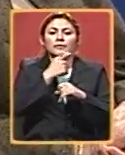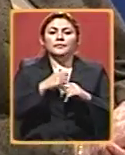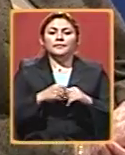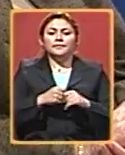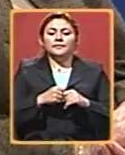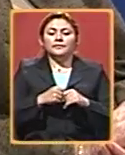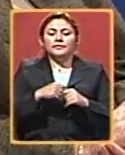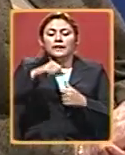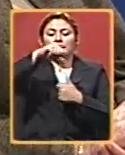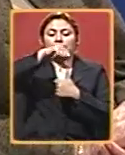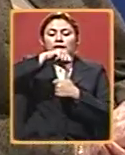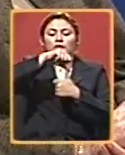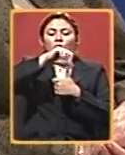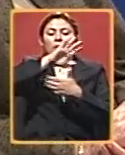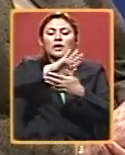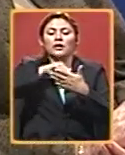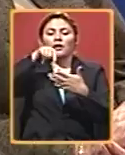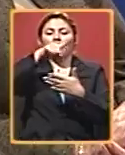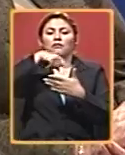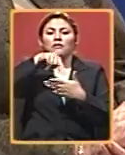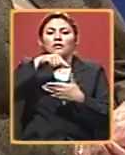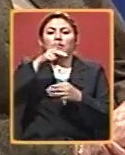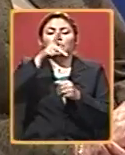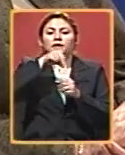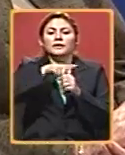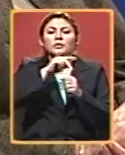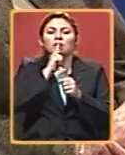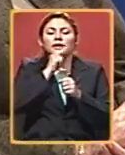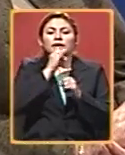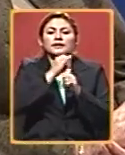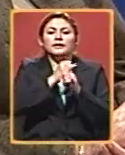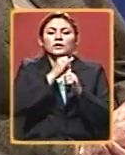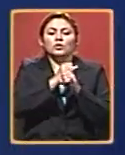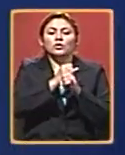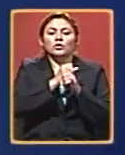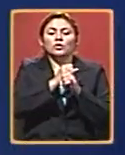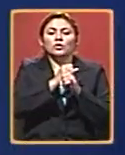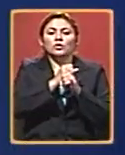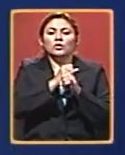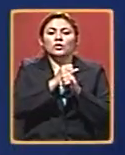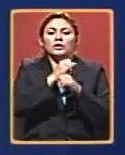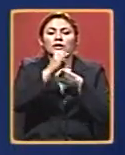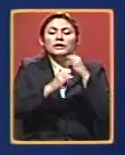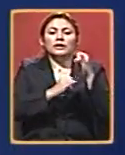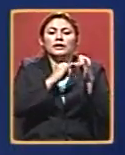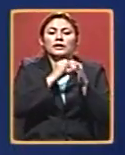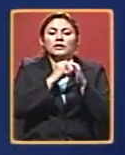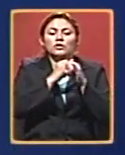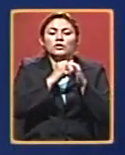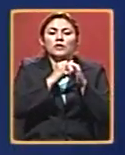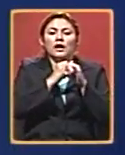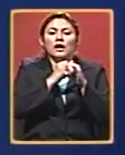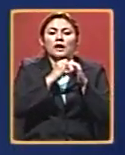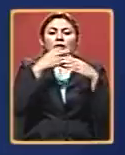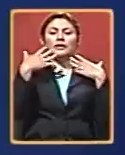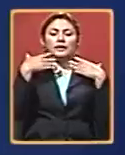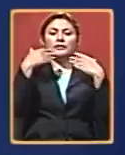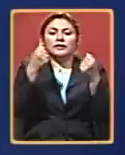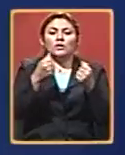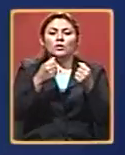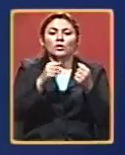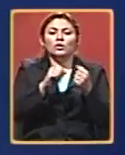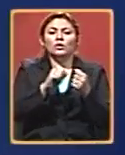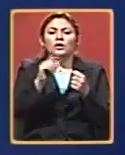En Centroamérica estuvo el Instituto Nacional de Salud o la Instancia Nacional de Salud de